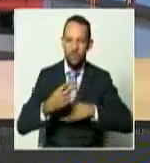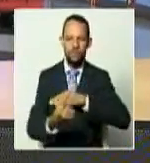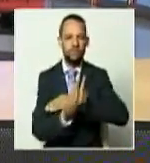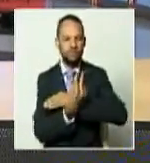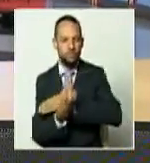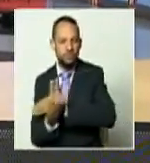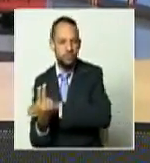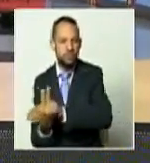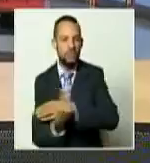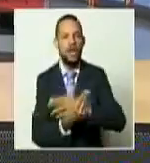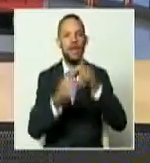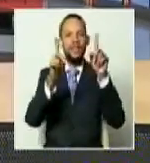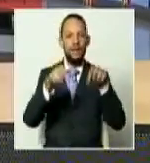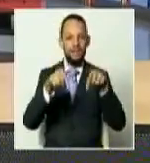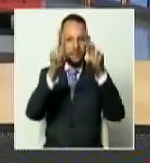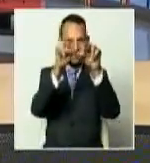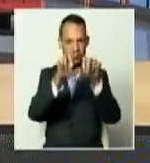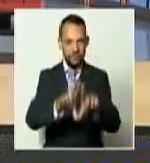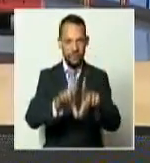y a quienes nos siguen a través de